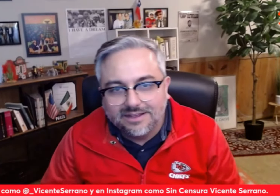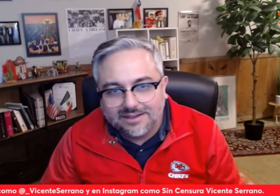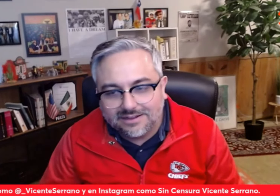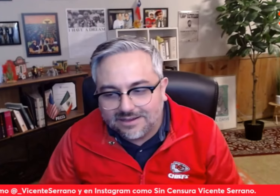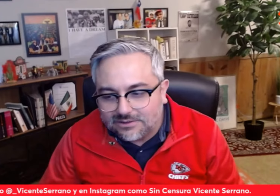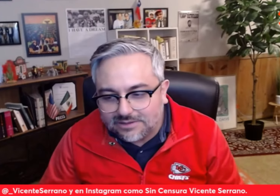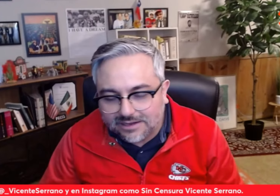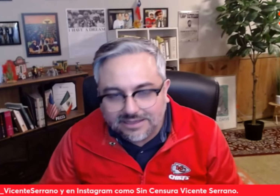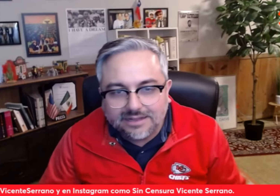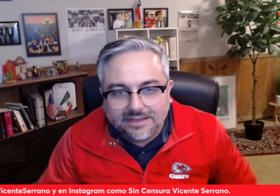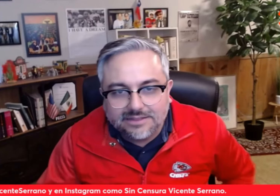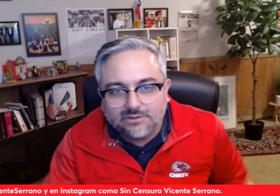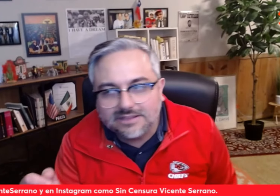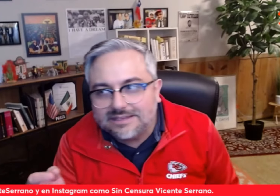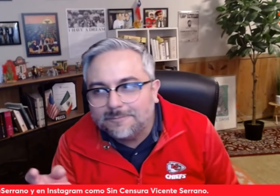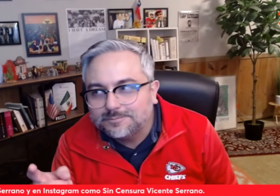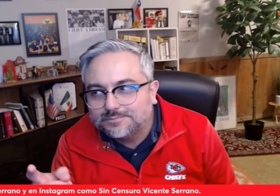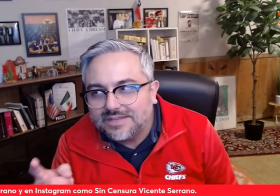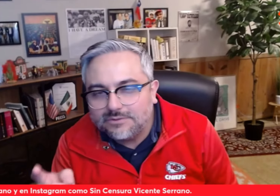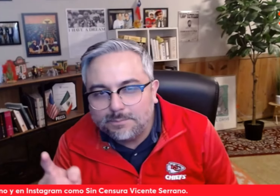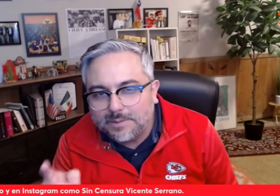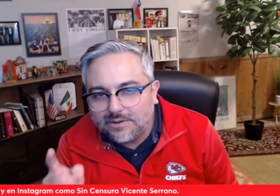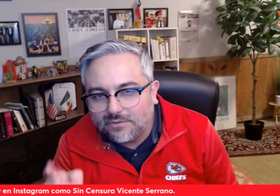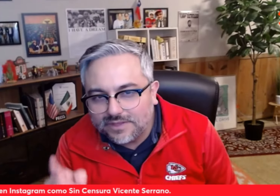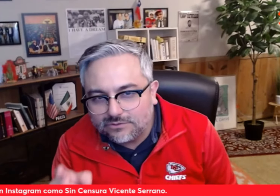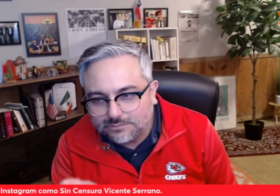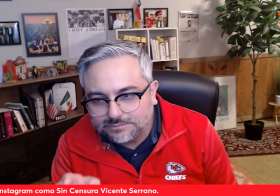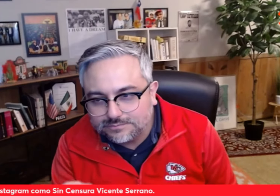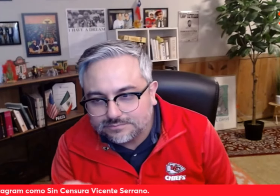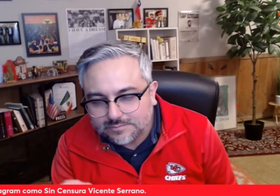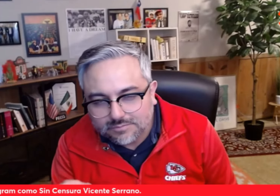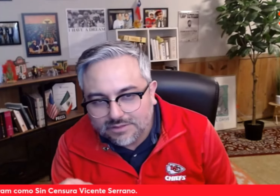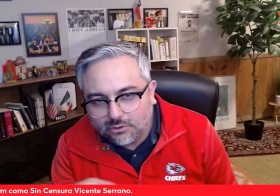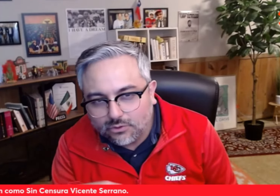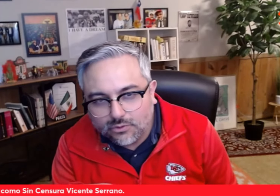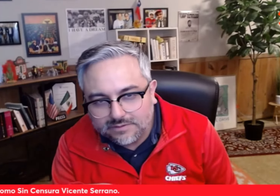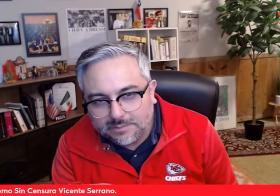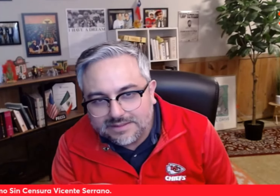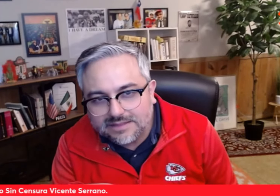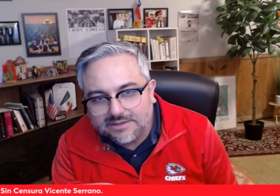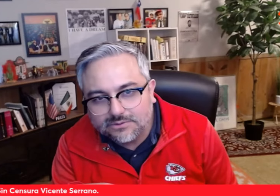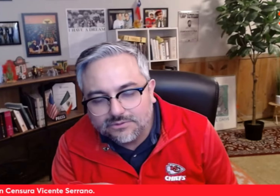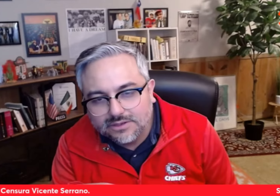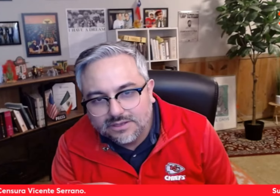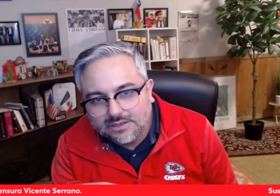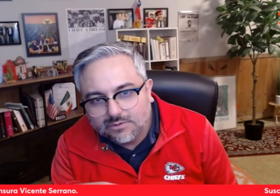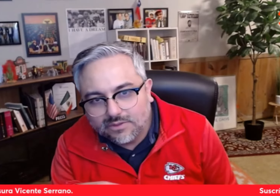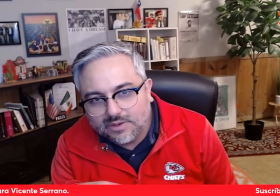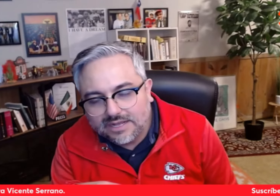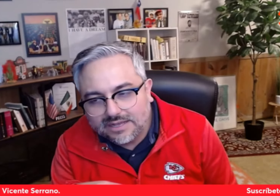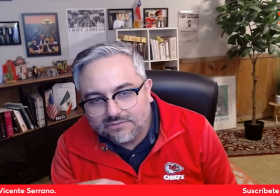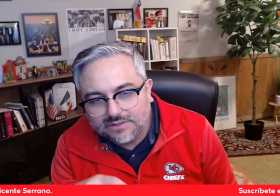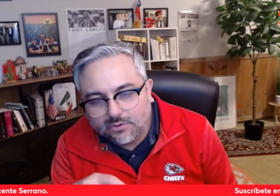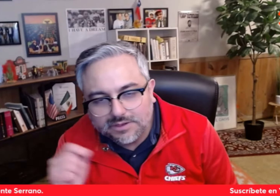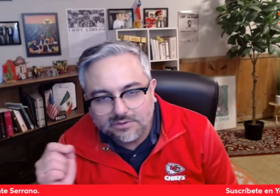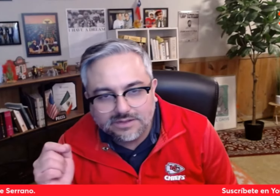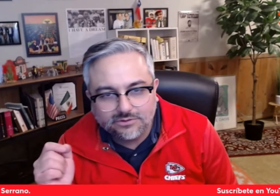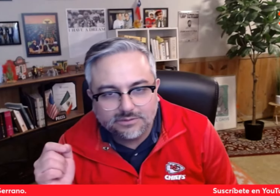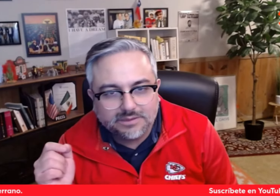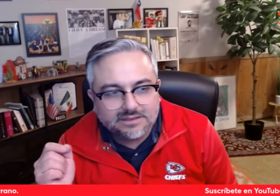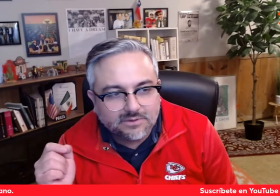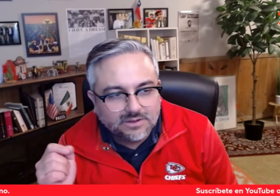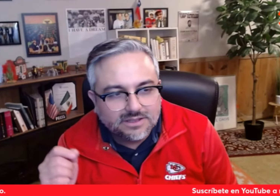burla, carcajeándose de ella y dando el contexto de lo que ocurrió hace 20 años, cuando era jefe de